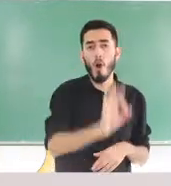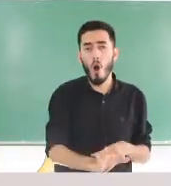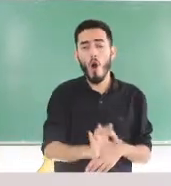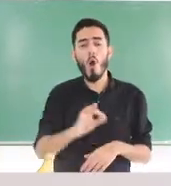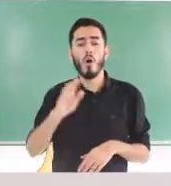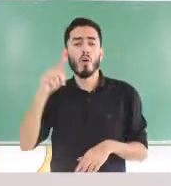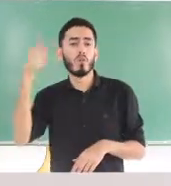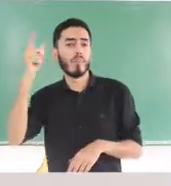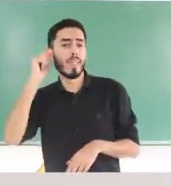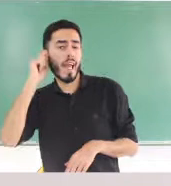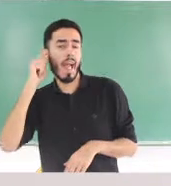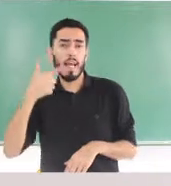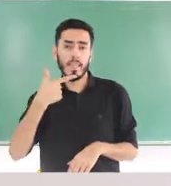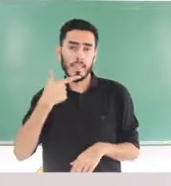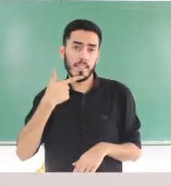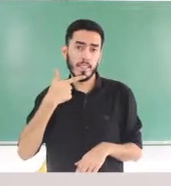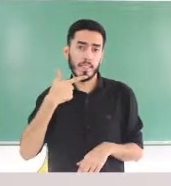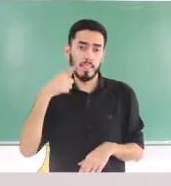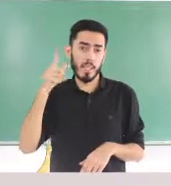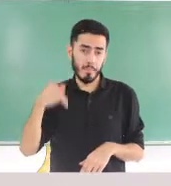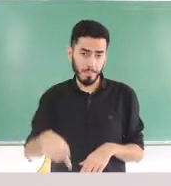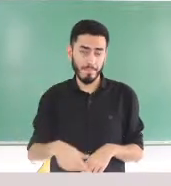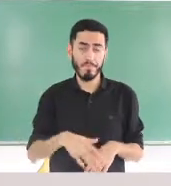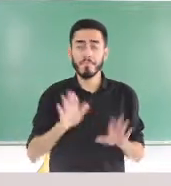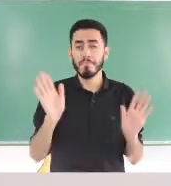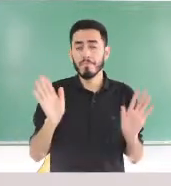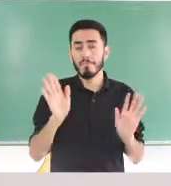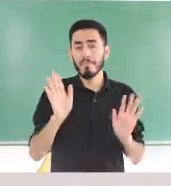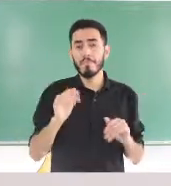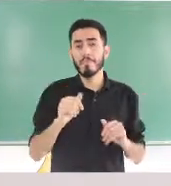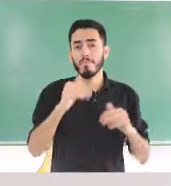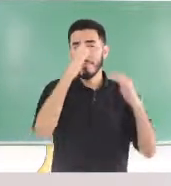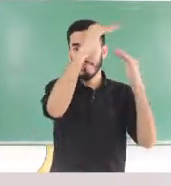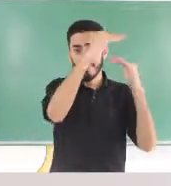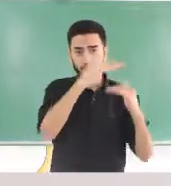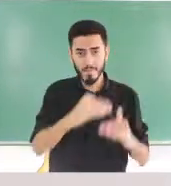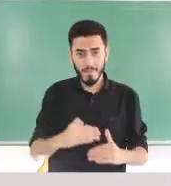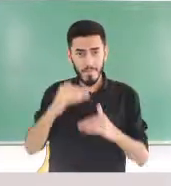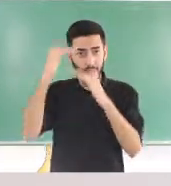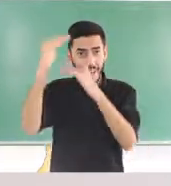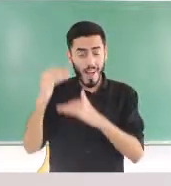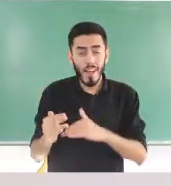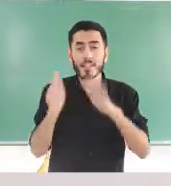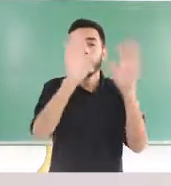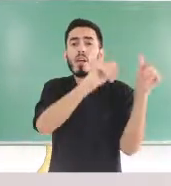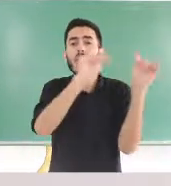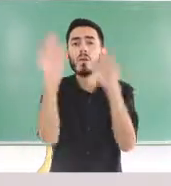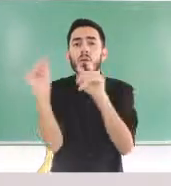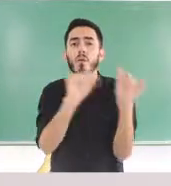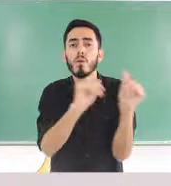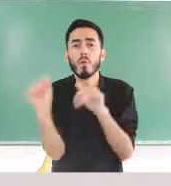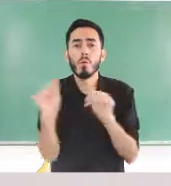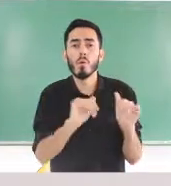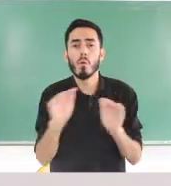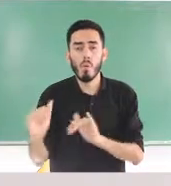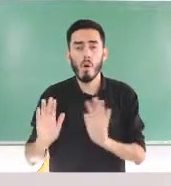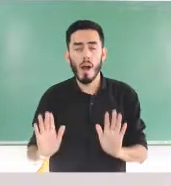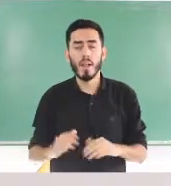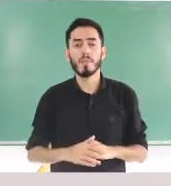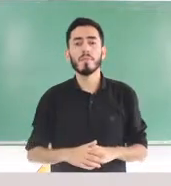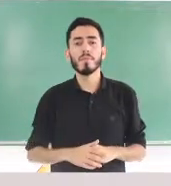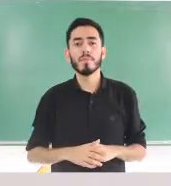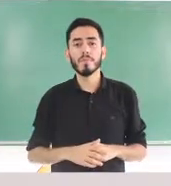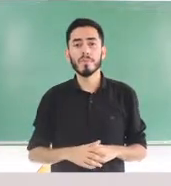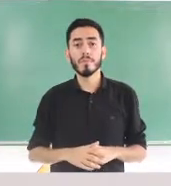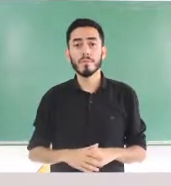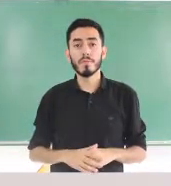con G, S. ¿Sí? Todos estos homólogos, segmentos ubicados entre paralelas en diferentes